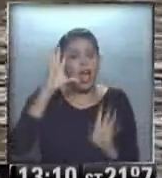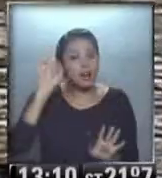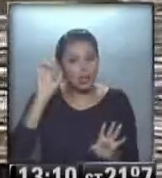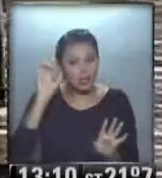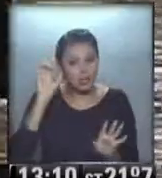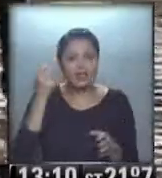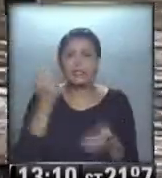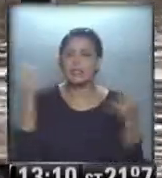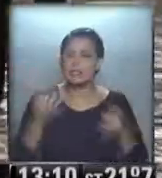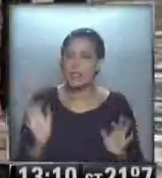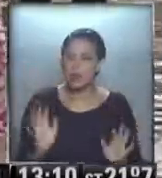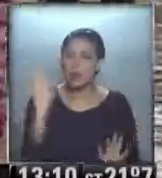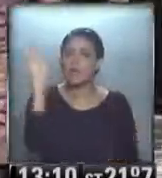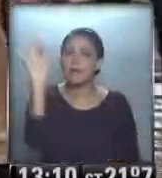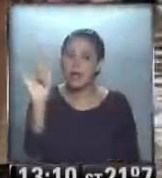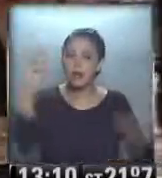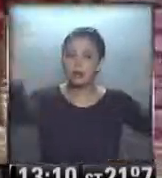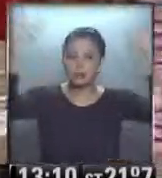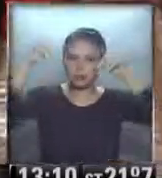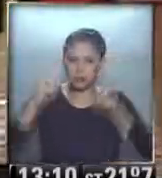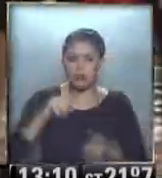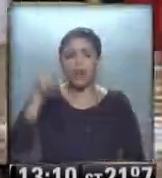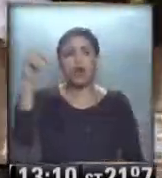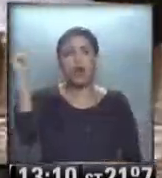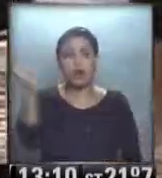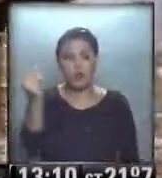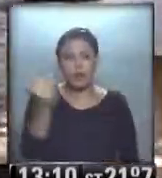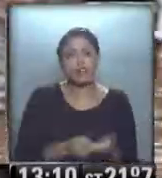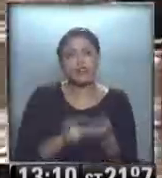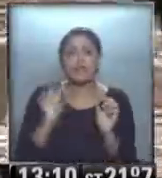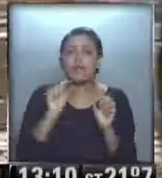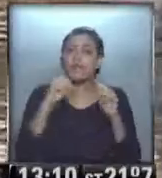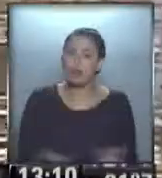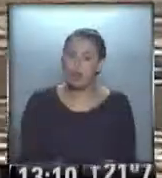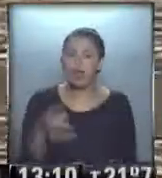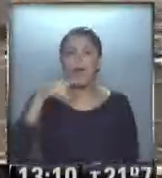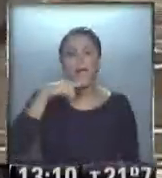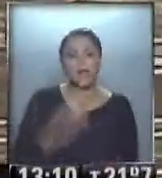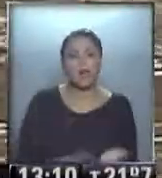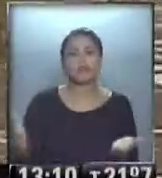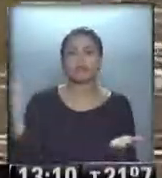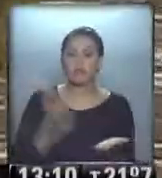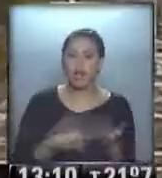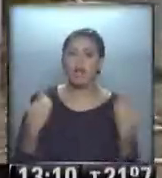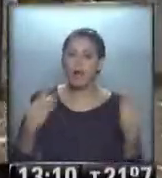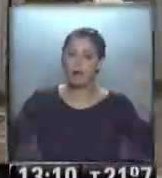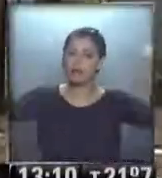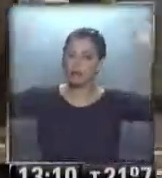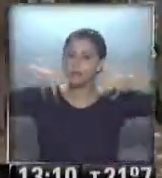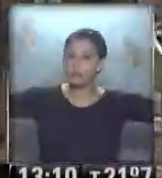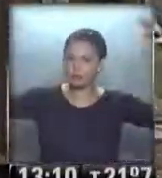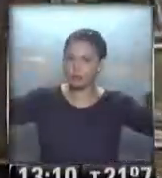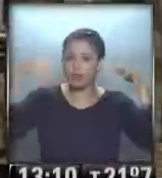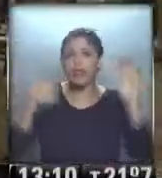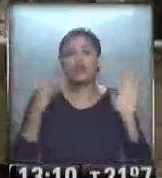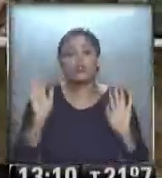alta la probabilidad del miércoles tormentas el jueves vuelve a mejorar el viernes otra vez la probabilidad de lluvias y me